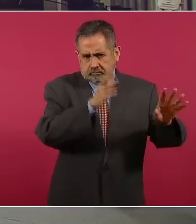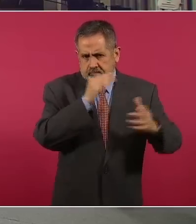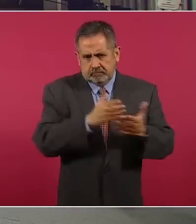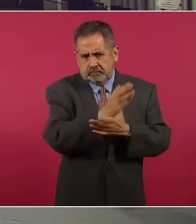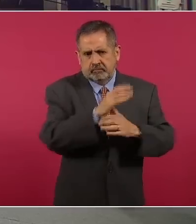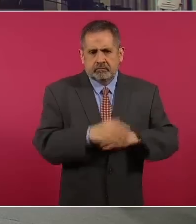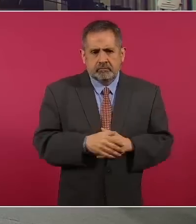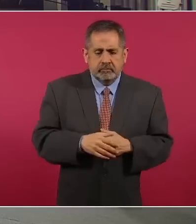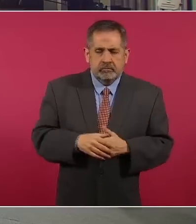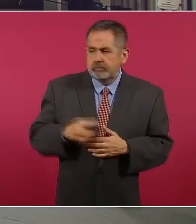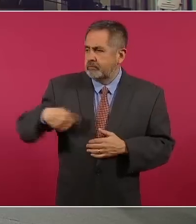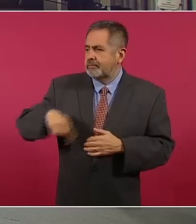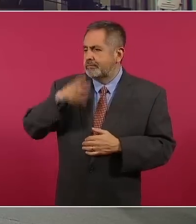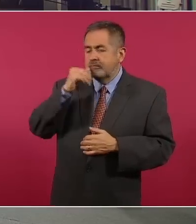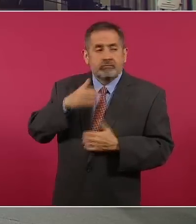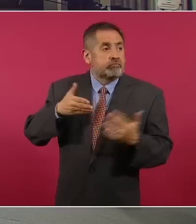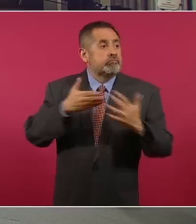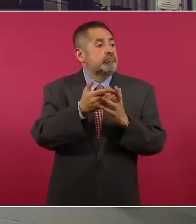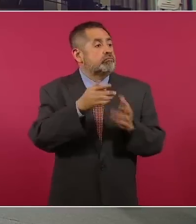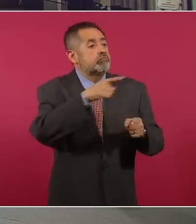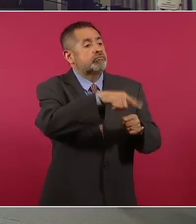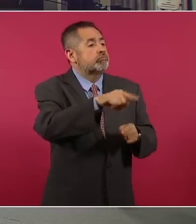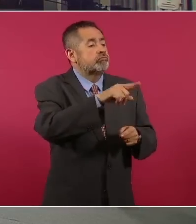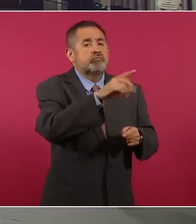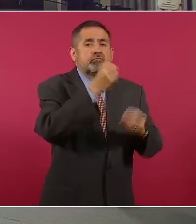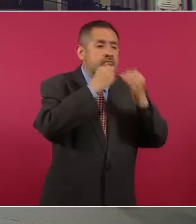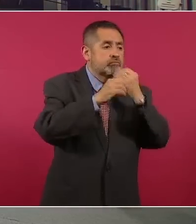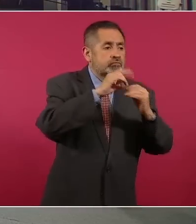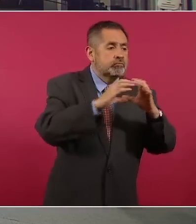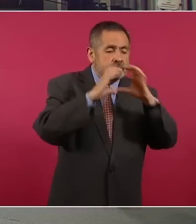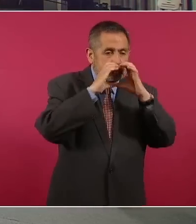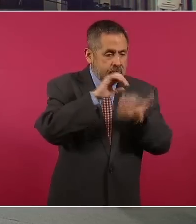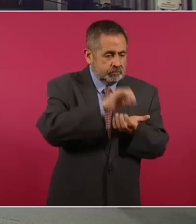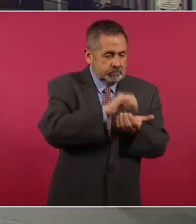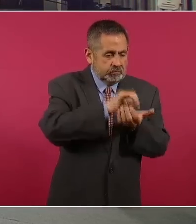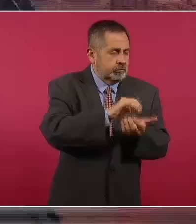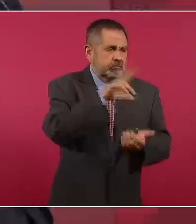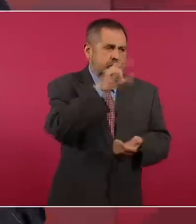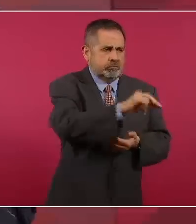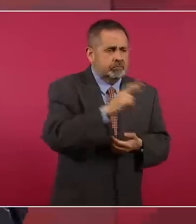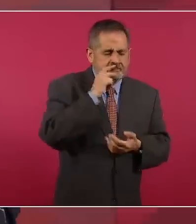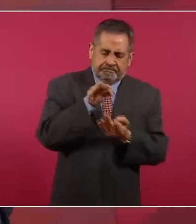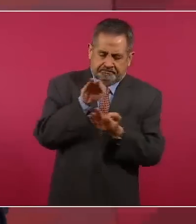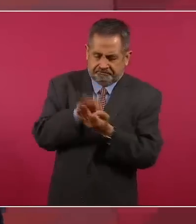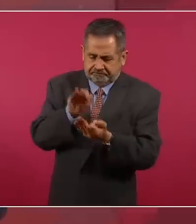decirle, oiga, ya no consuman hamburguesas, son mejores las tortas.